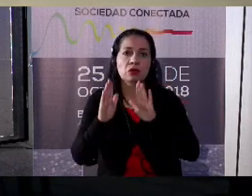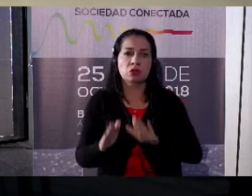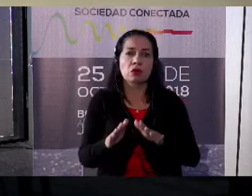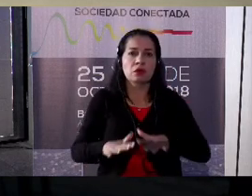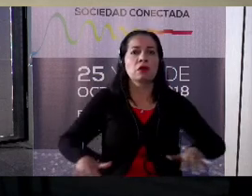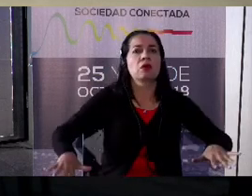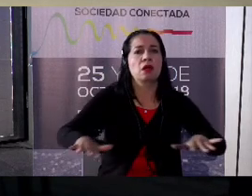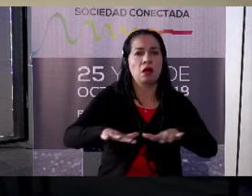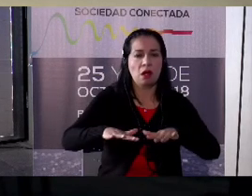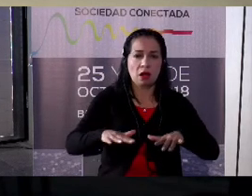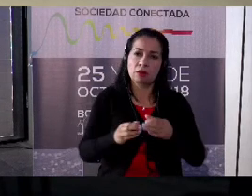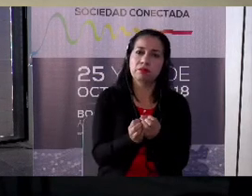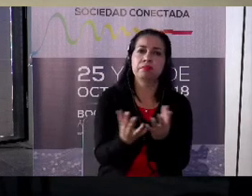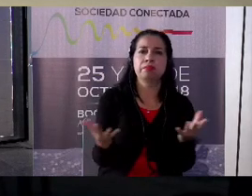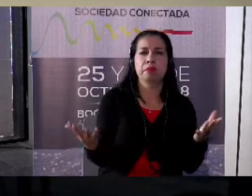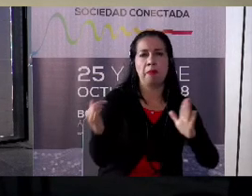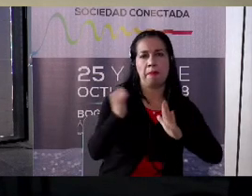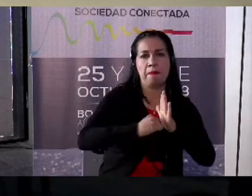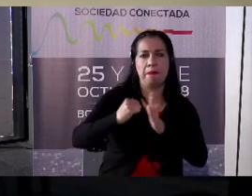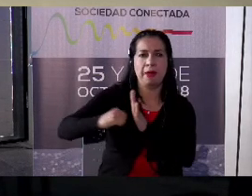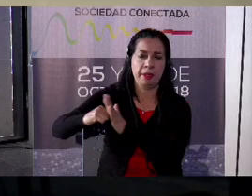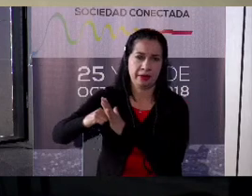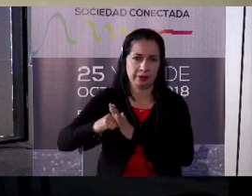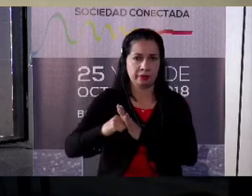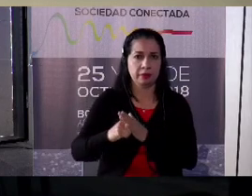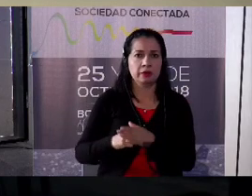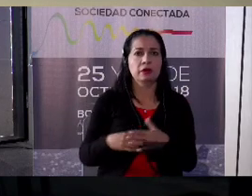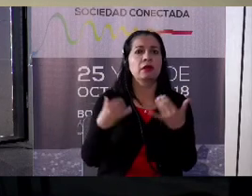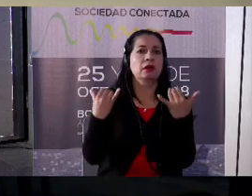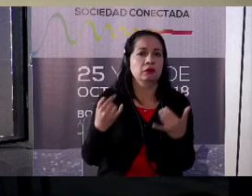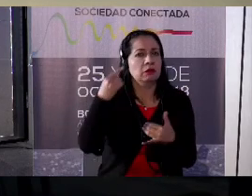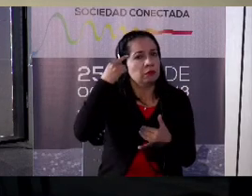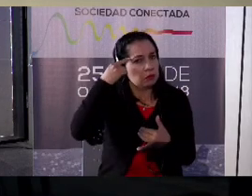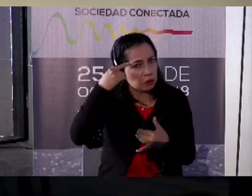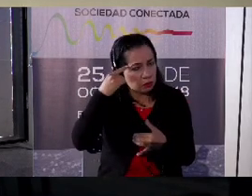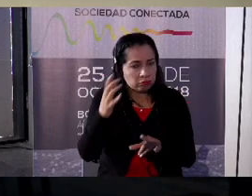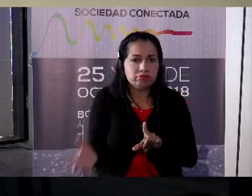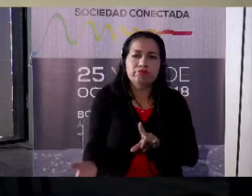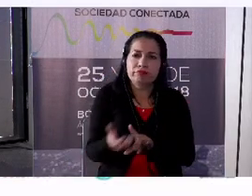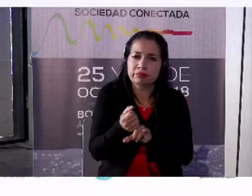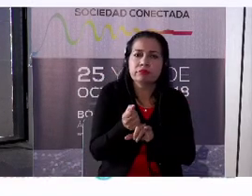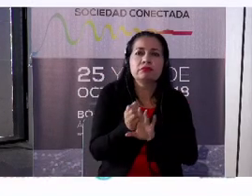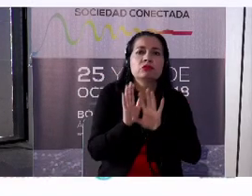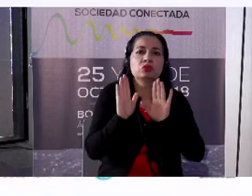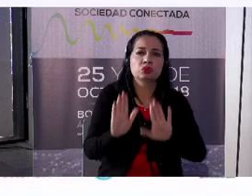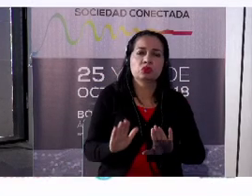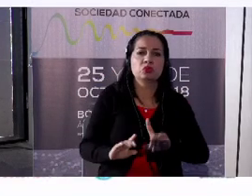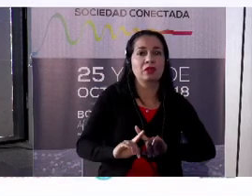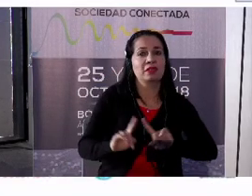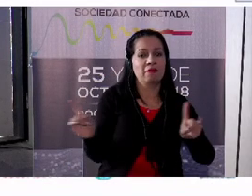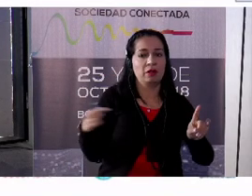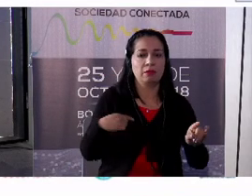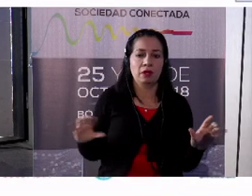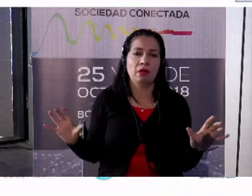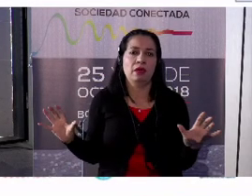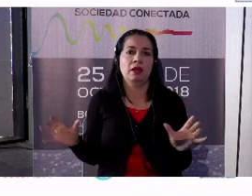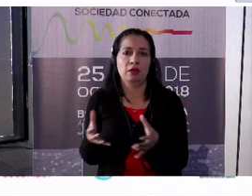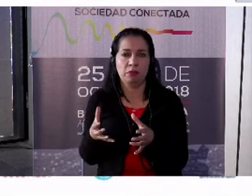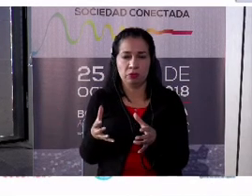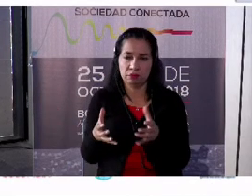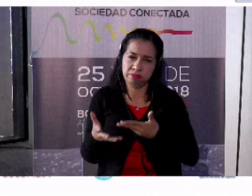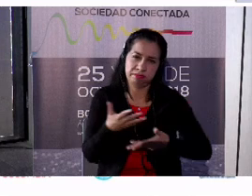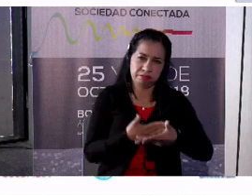campo multidisciplinario creemos que podemos lograr una diferencia con nuestros equipos multidisciplinarios a